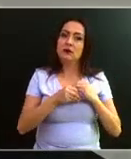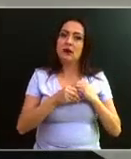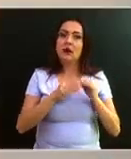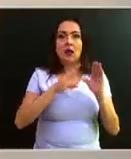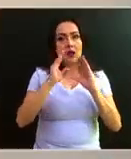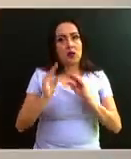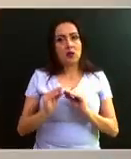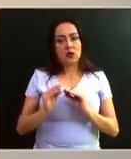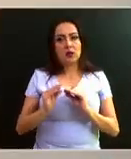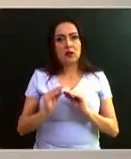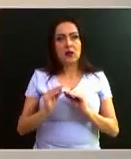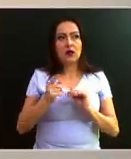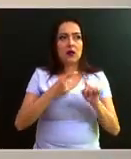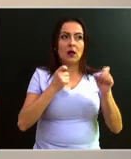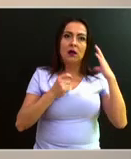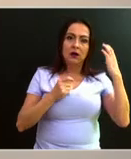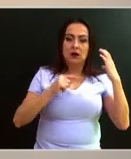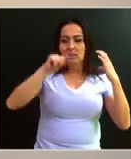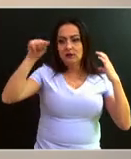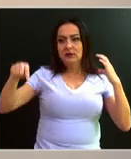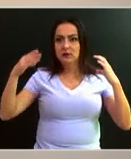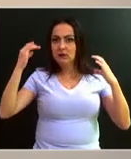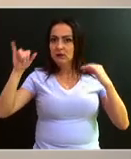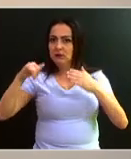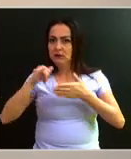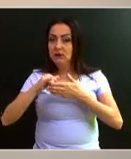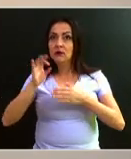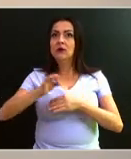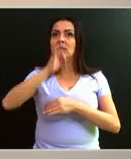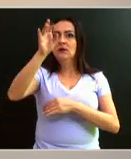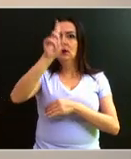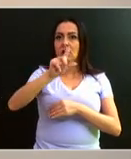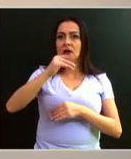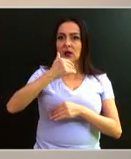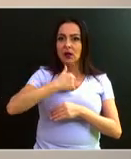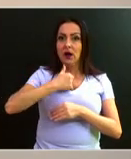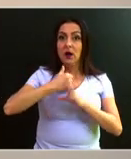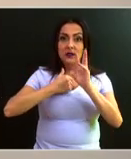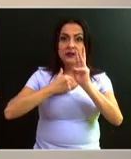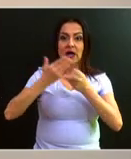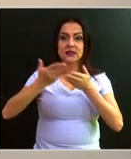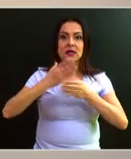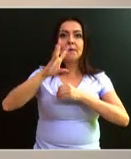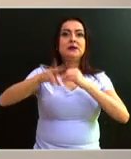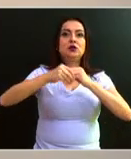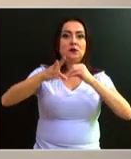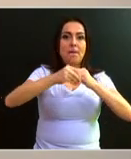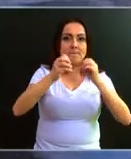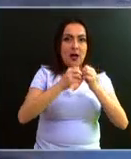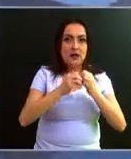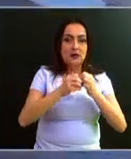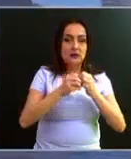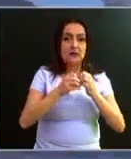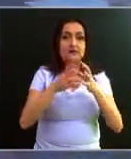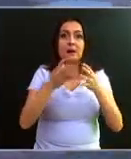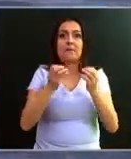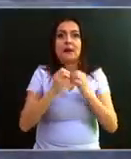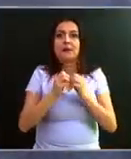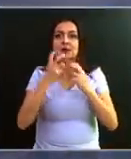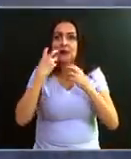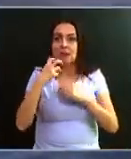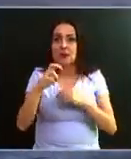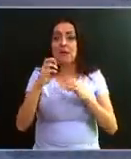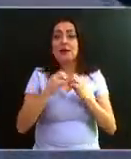noche, uno saliendo de Cartago y otro de San José. Y a partir del próximo lunes contaremos con seis servicios adicionales. Esto nos amplía la capacidad de